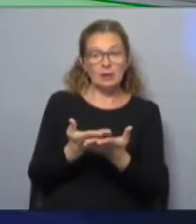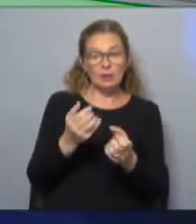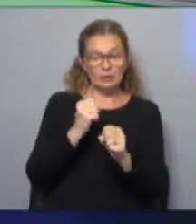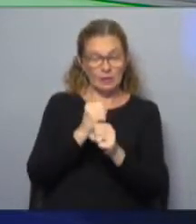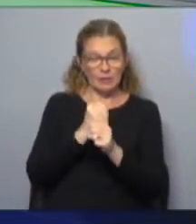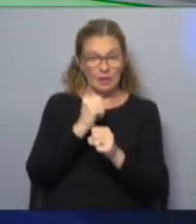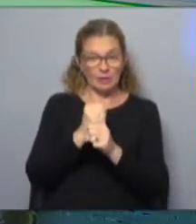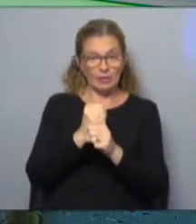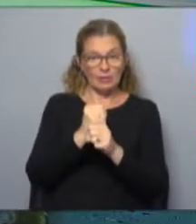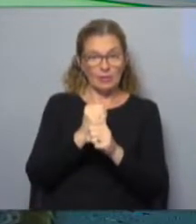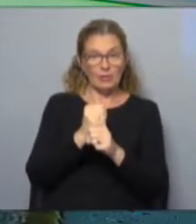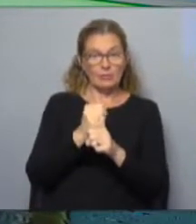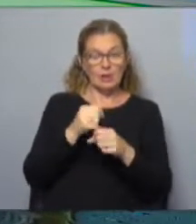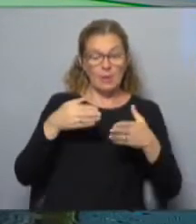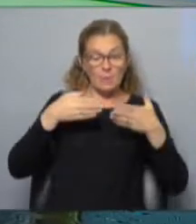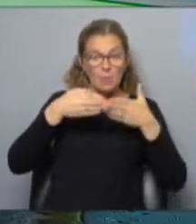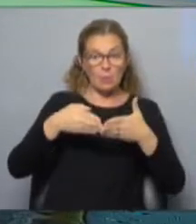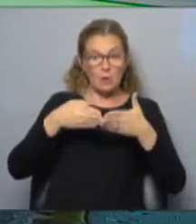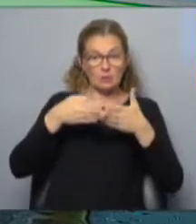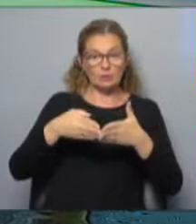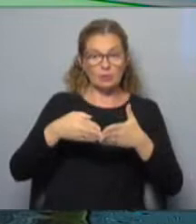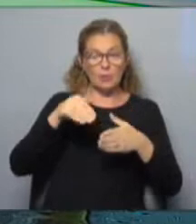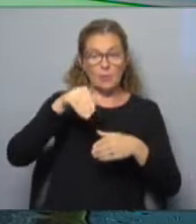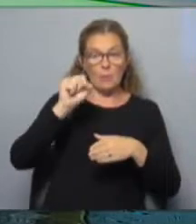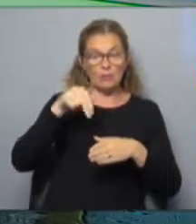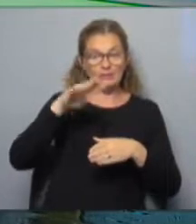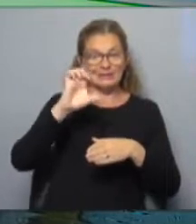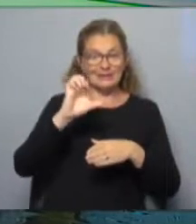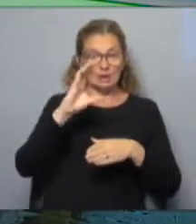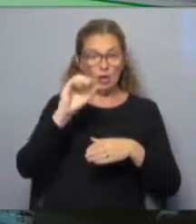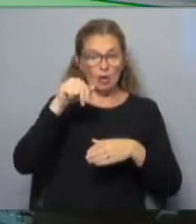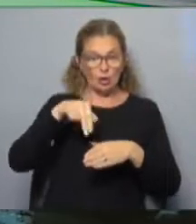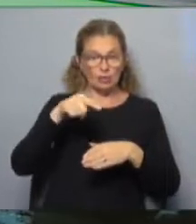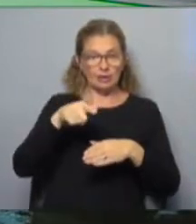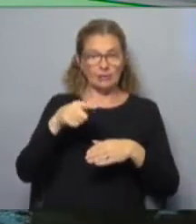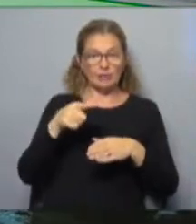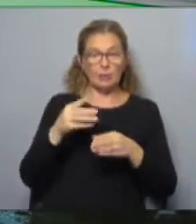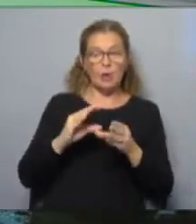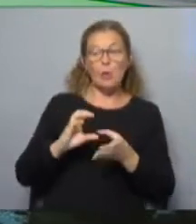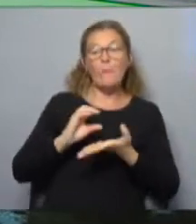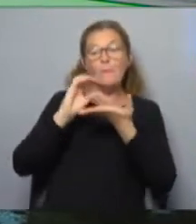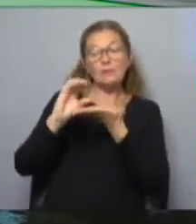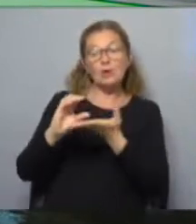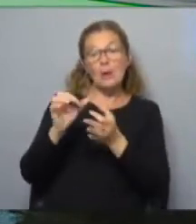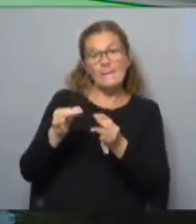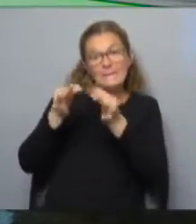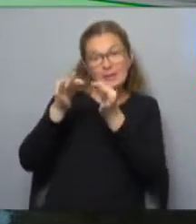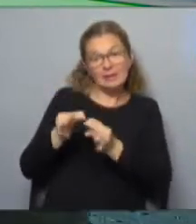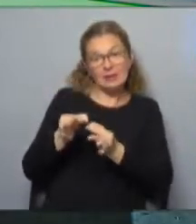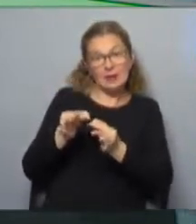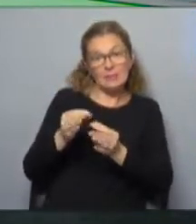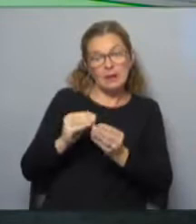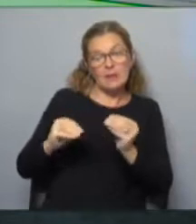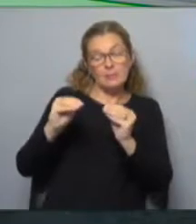trabajadores de la operadora portuaria multinacional Montecón, que abarca un subsidio especial y prioridad para